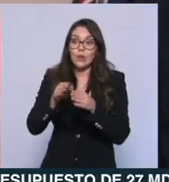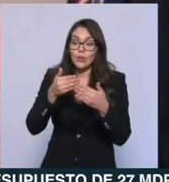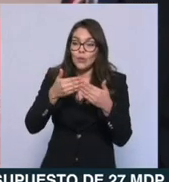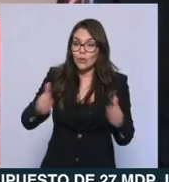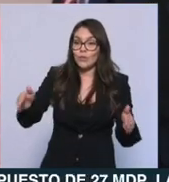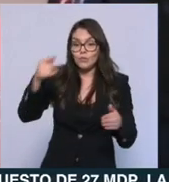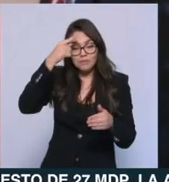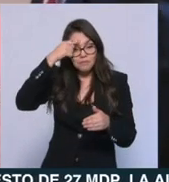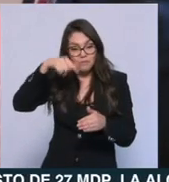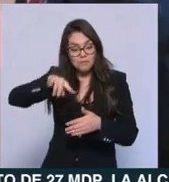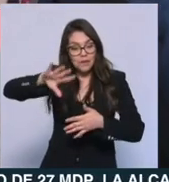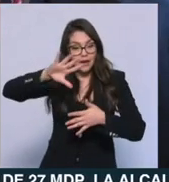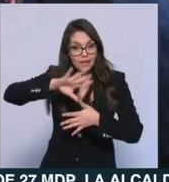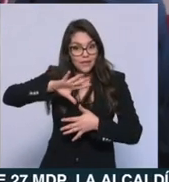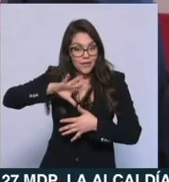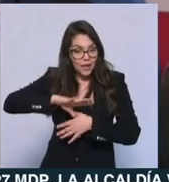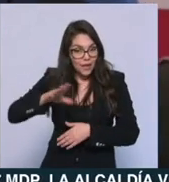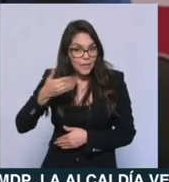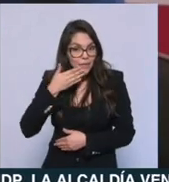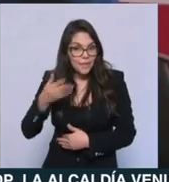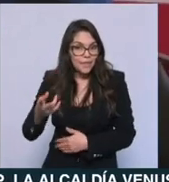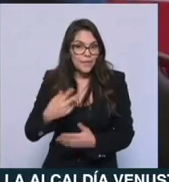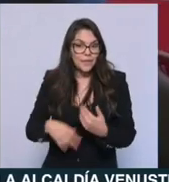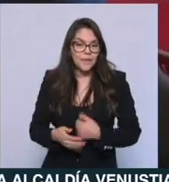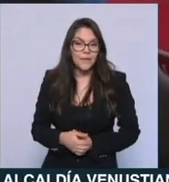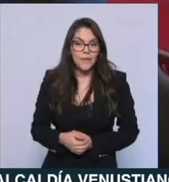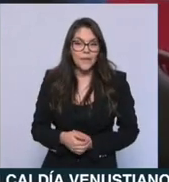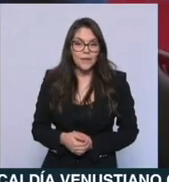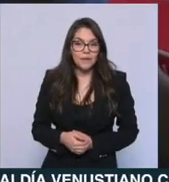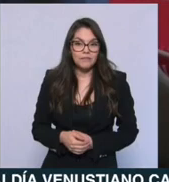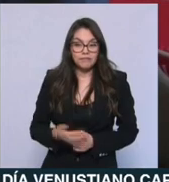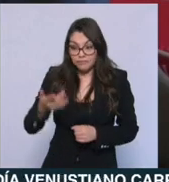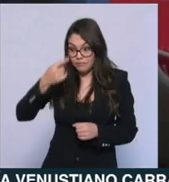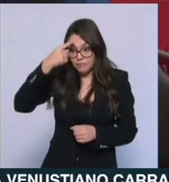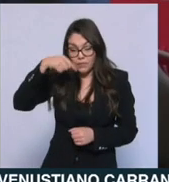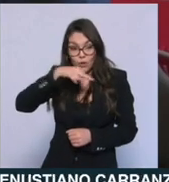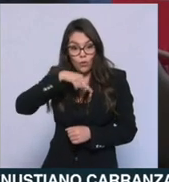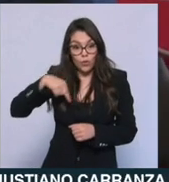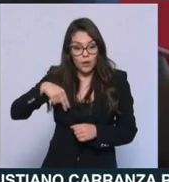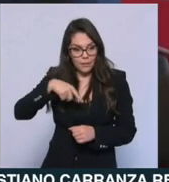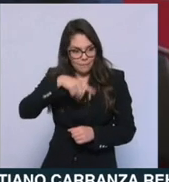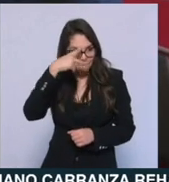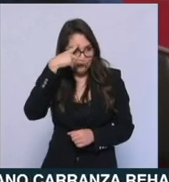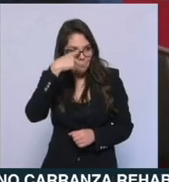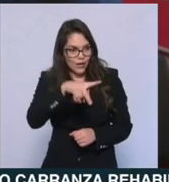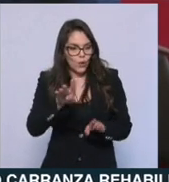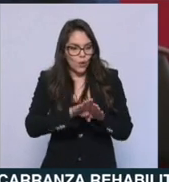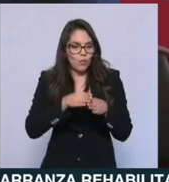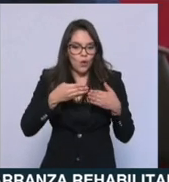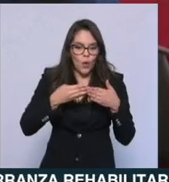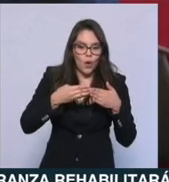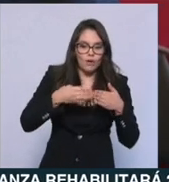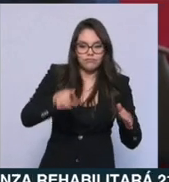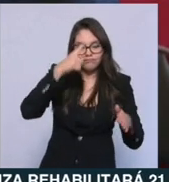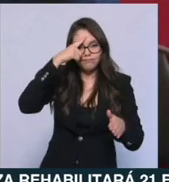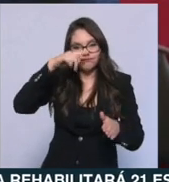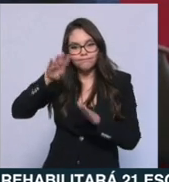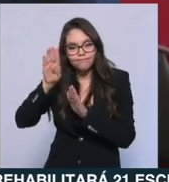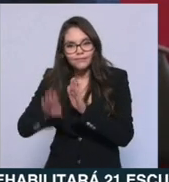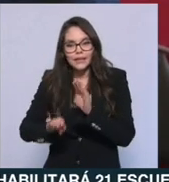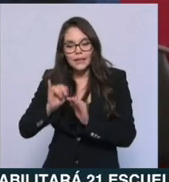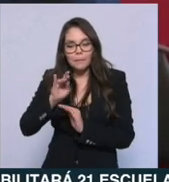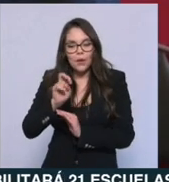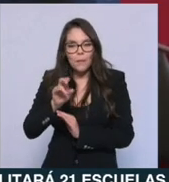diplomáticas y comerciales? Bueno, es que México para nosotros es la puerta de Iberoamérica. Es el